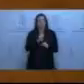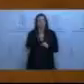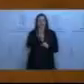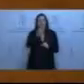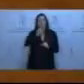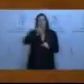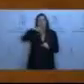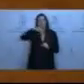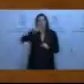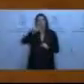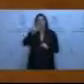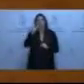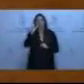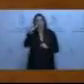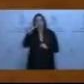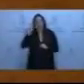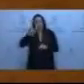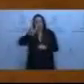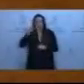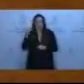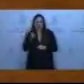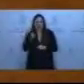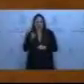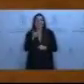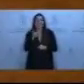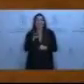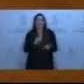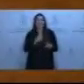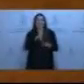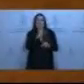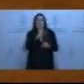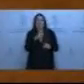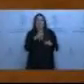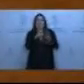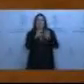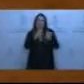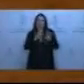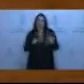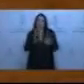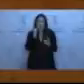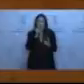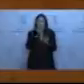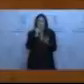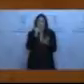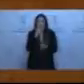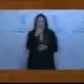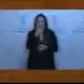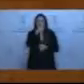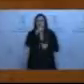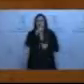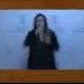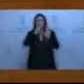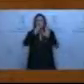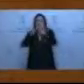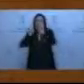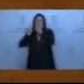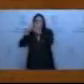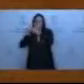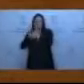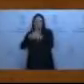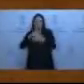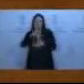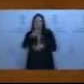¿no? El endeudamiento formalizado con entidades financieras asciende a casi 276 millones de euros y